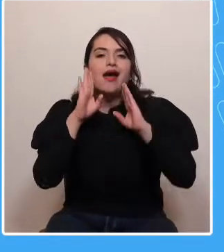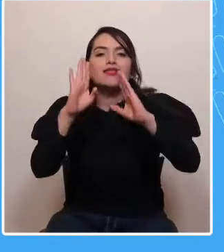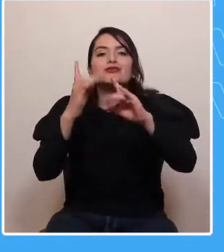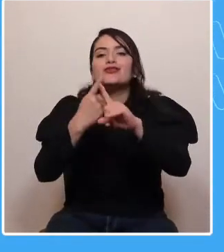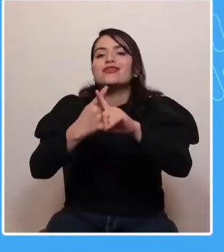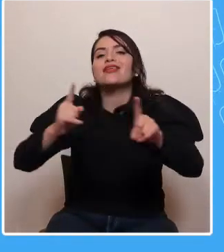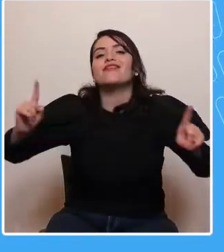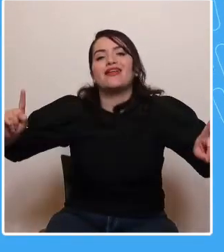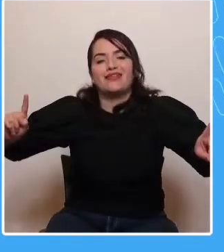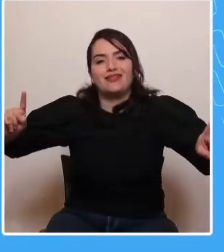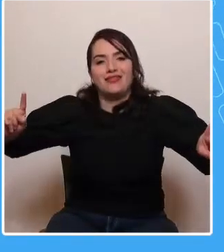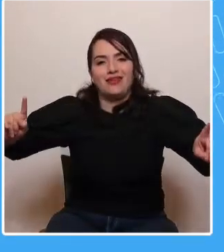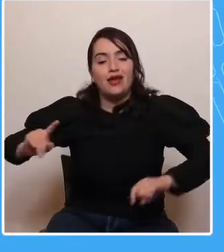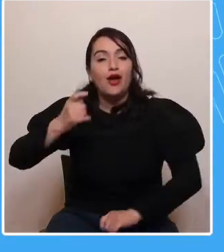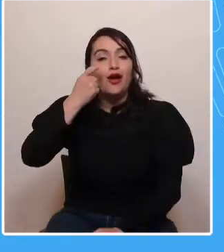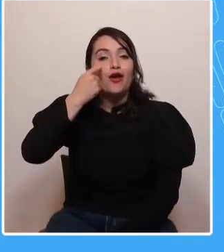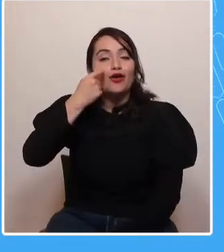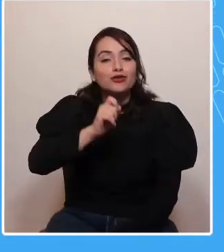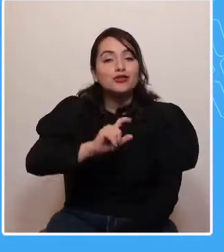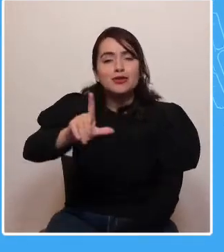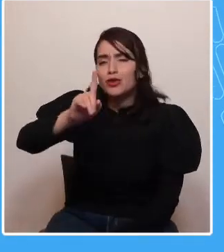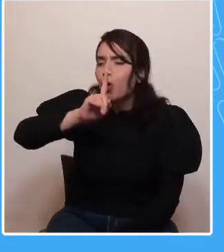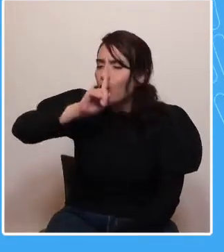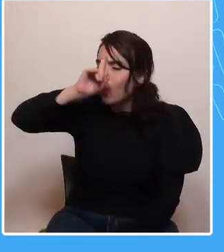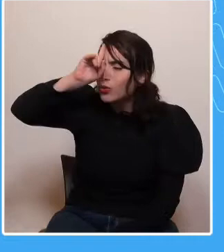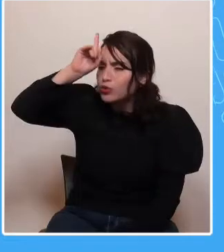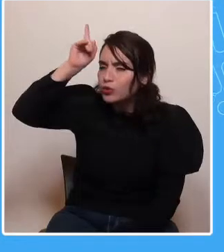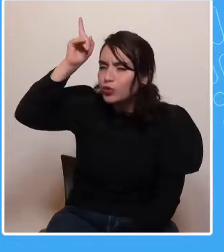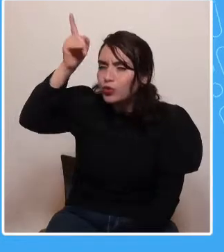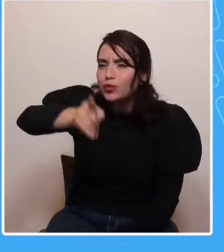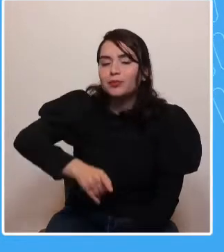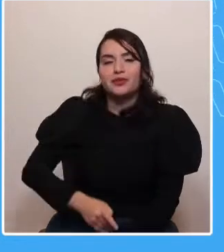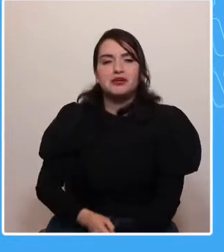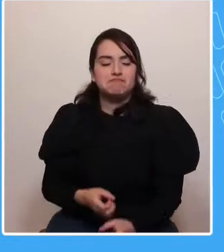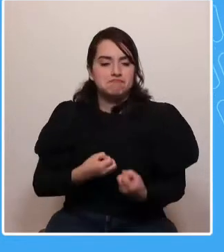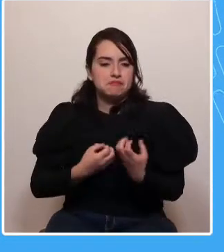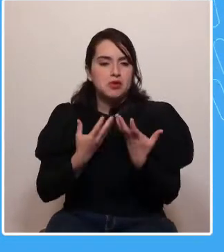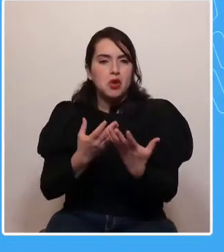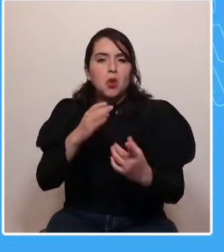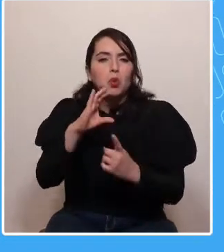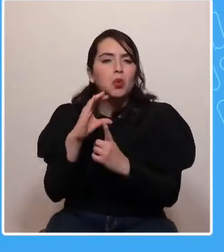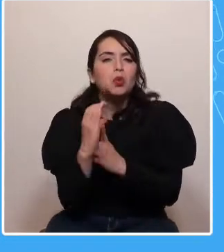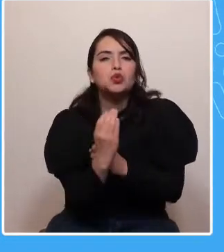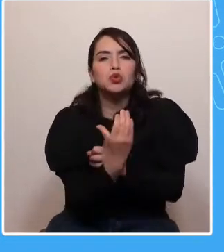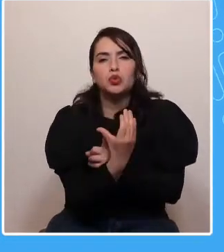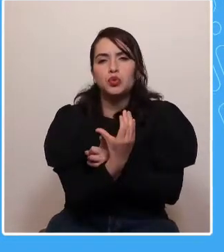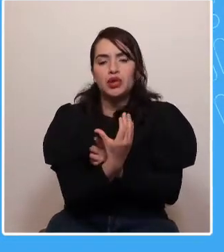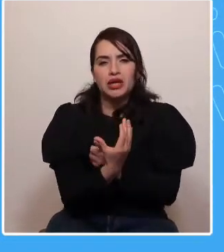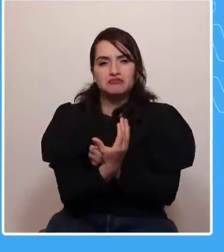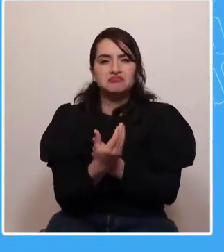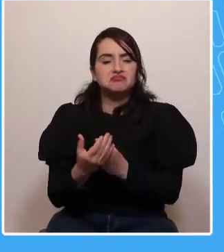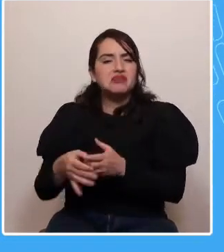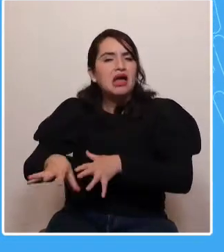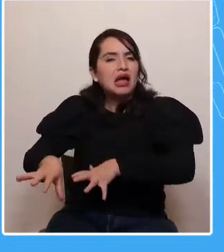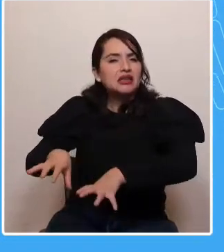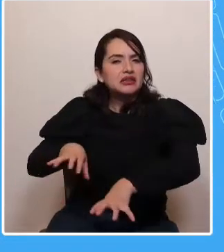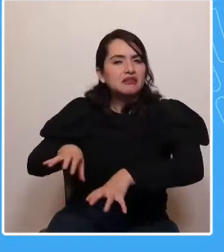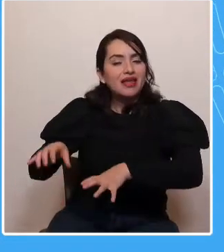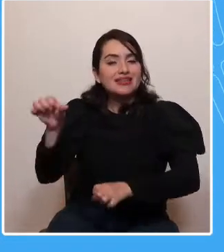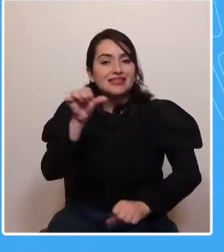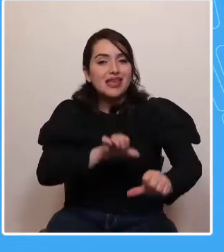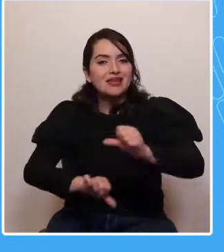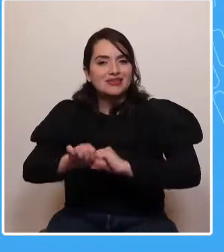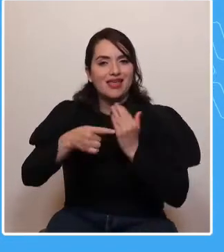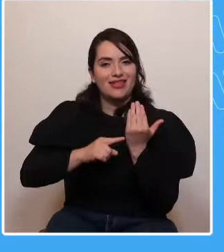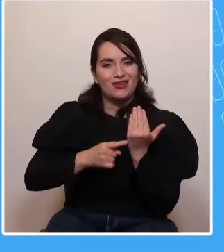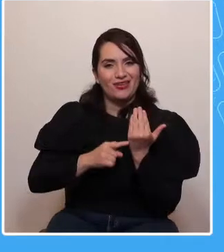diferenciado para los conocimientos tradicionales, las expresiones culturales, las manifestaciones de ciencias y